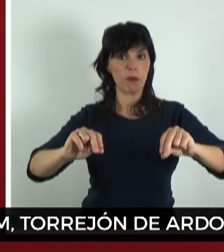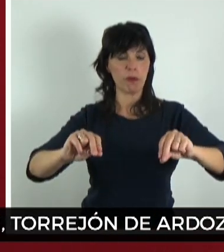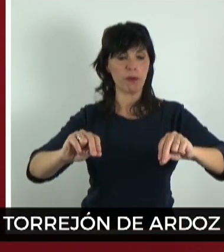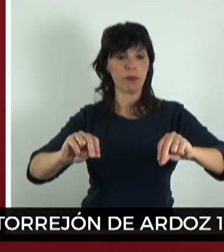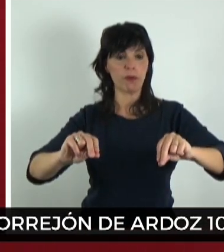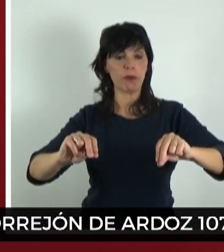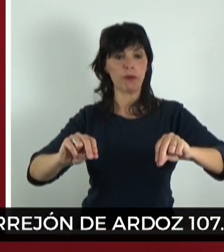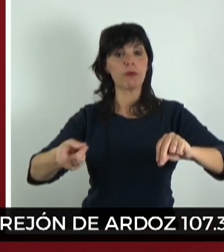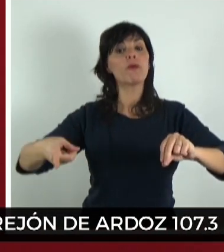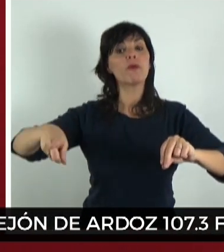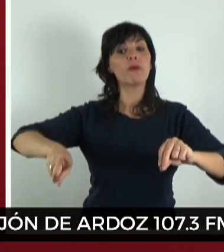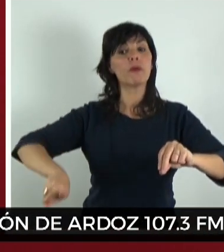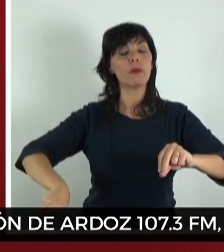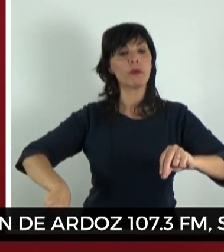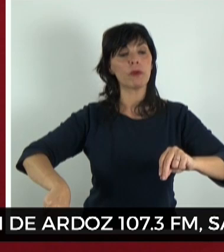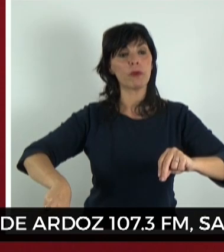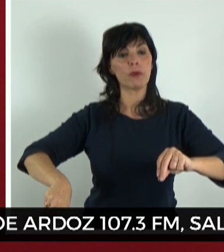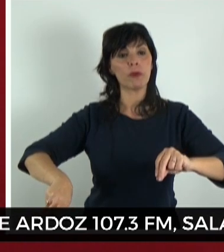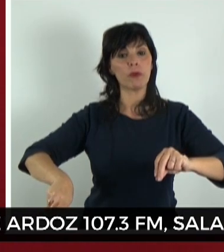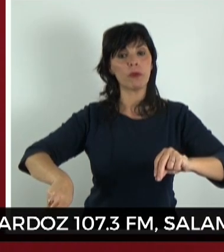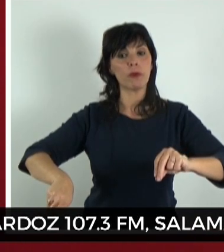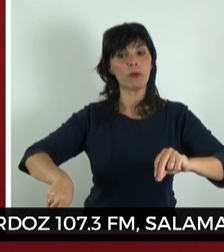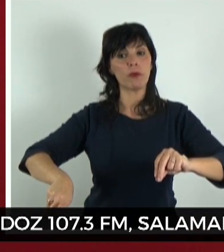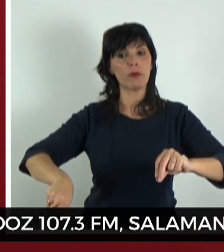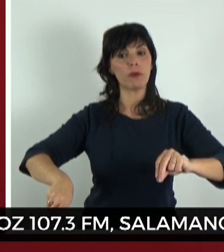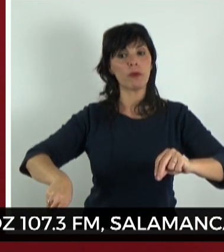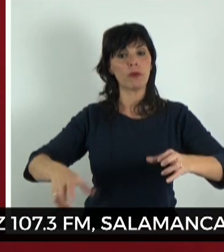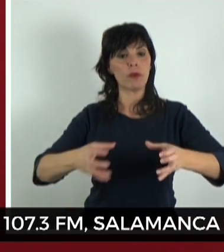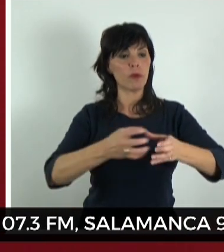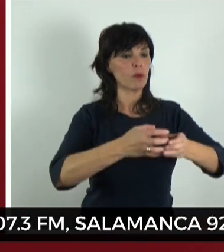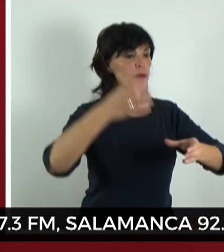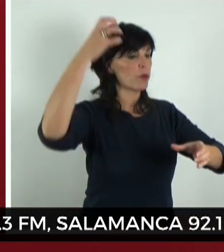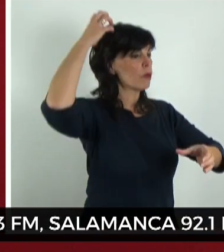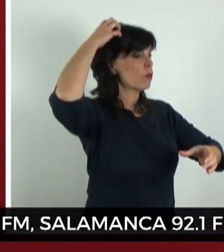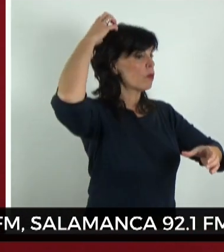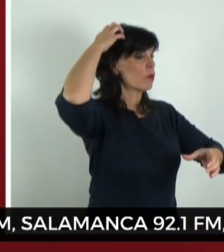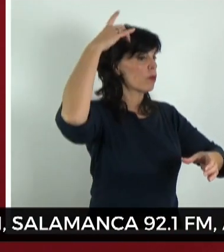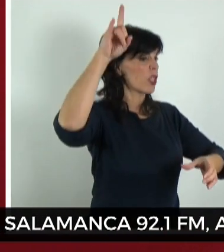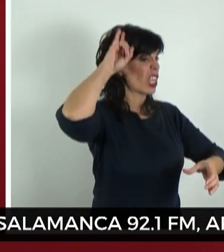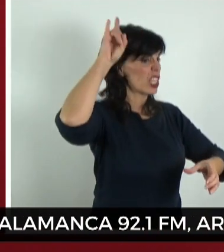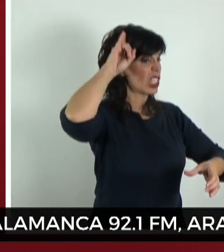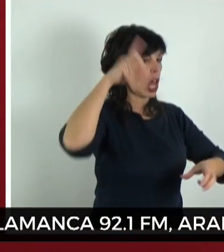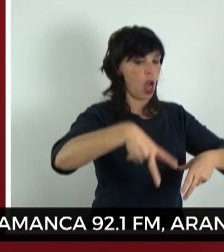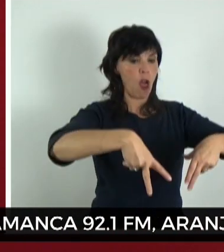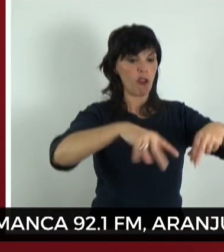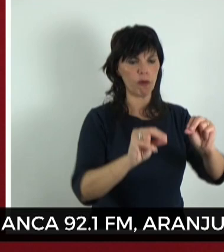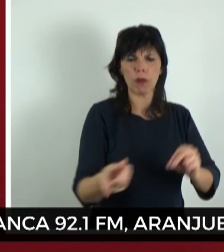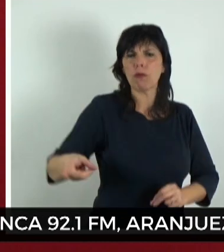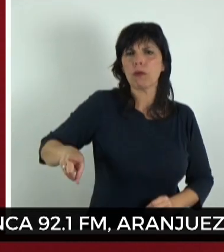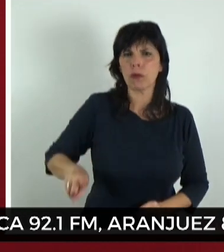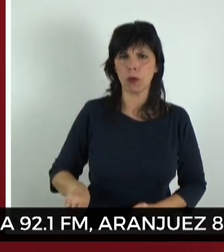pero también el punto final al reino de Satanás.